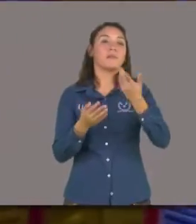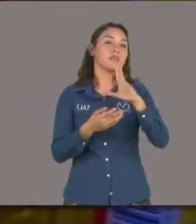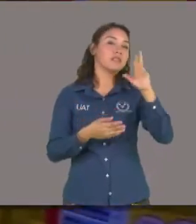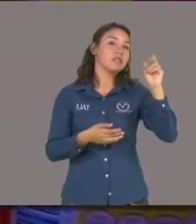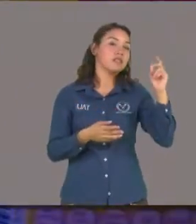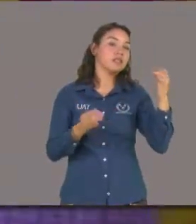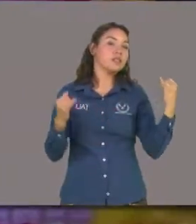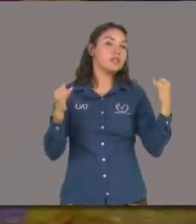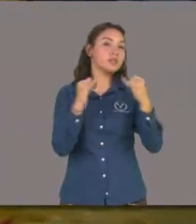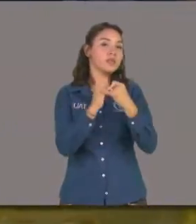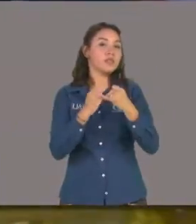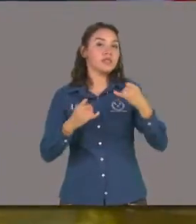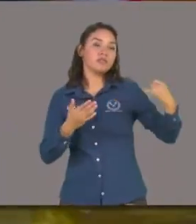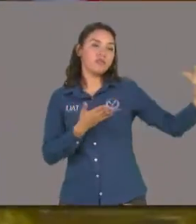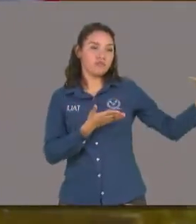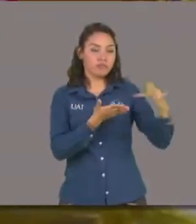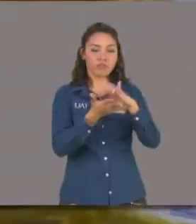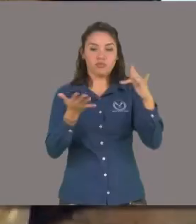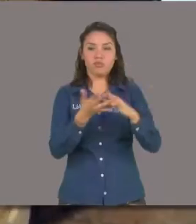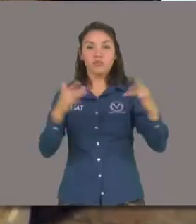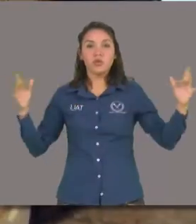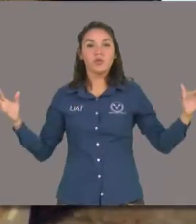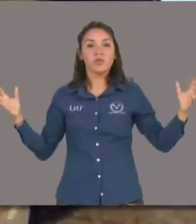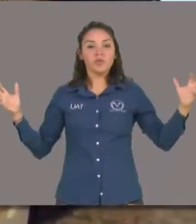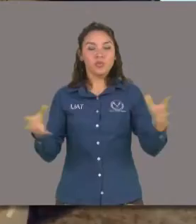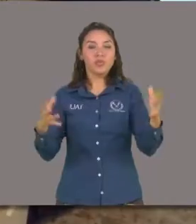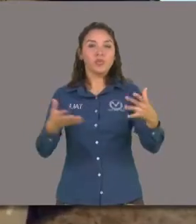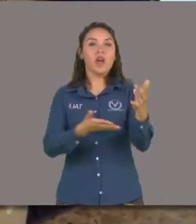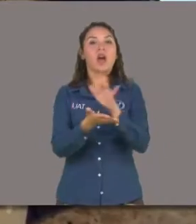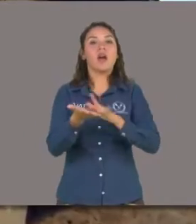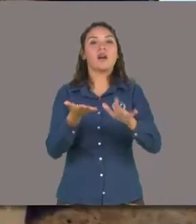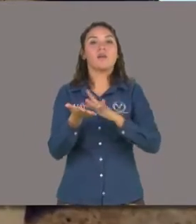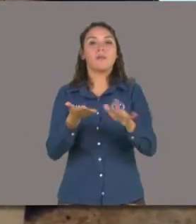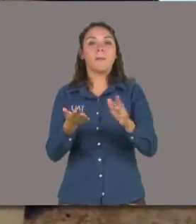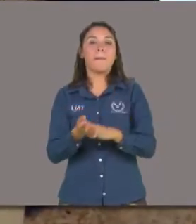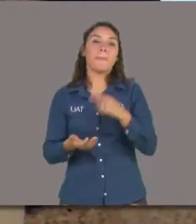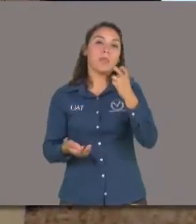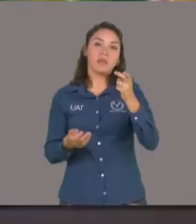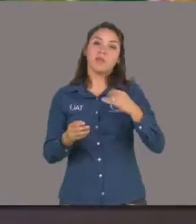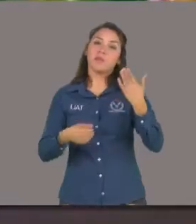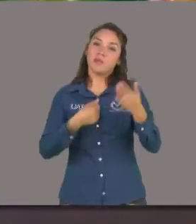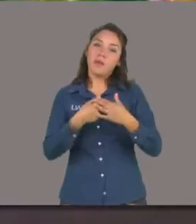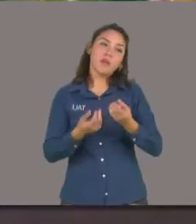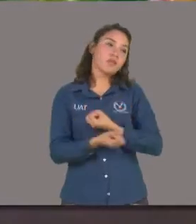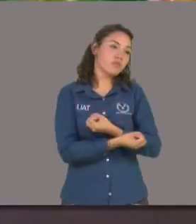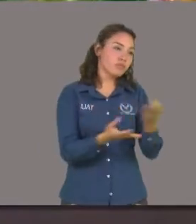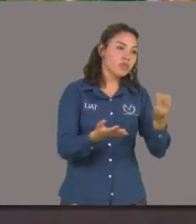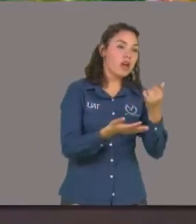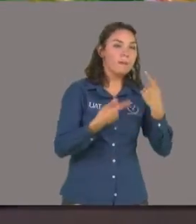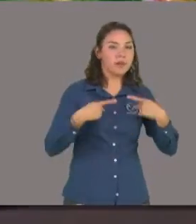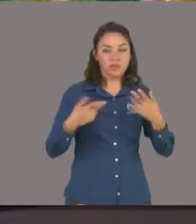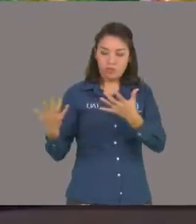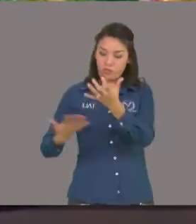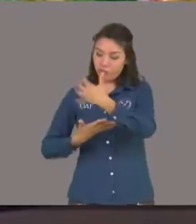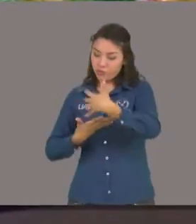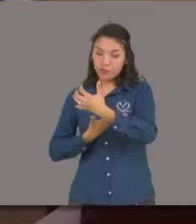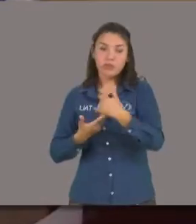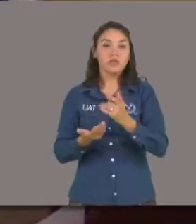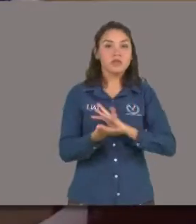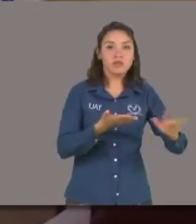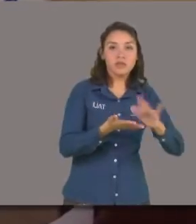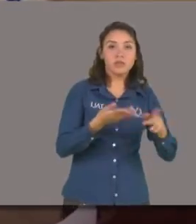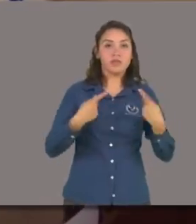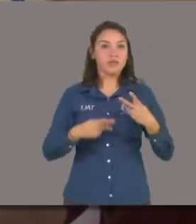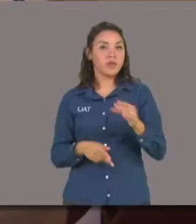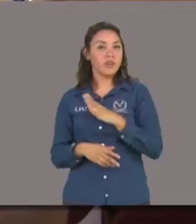requieren de este tipo de ayuda. Además del apoyo de la UAT, este organismo de asistencia social cuenta con el apoyo de casi 30 instituciones públicas que